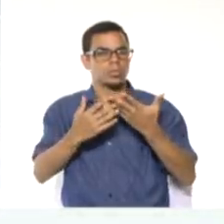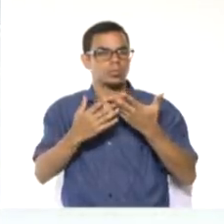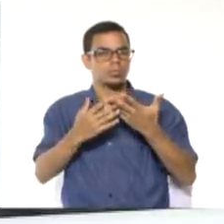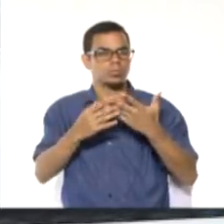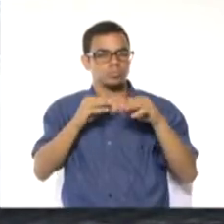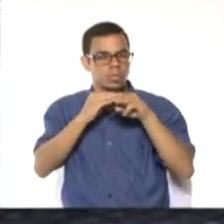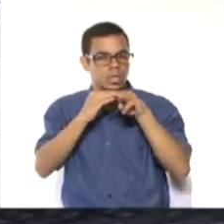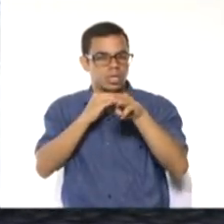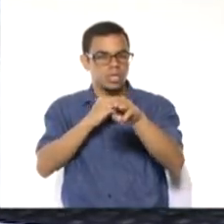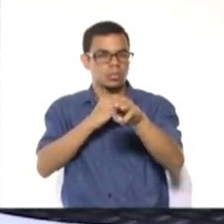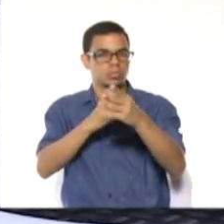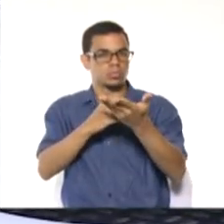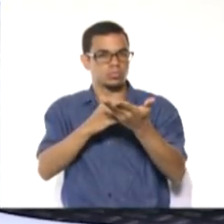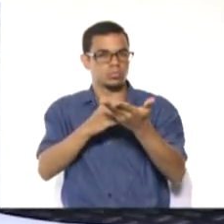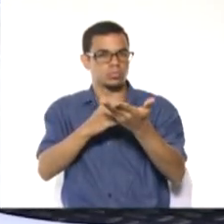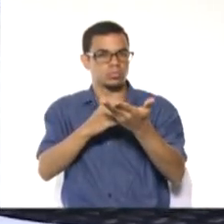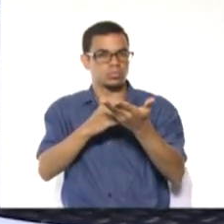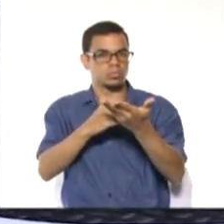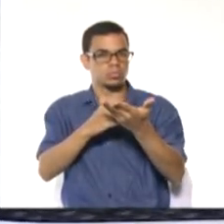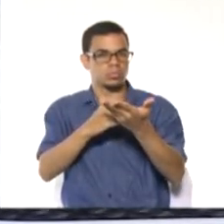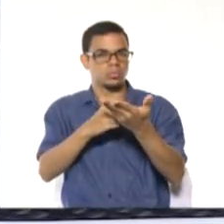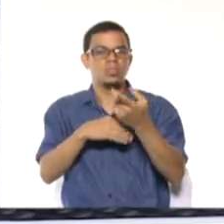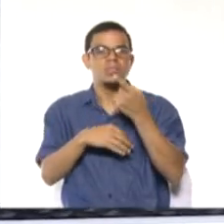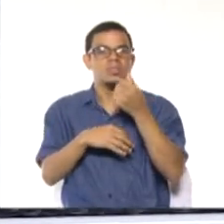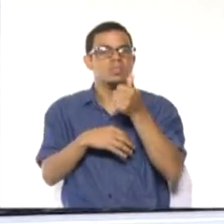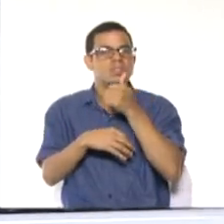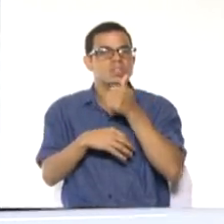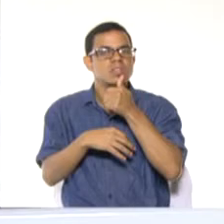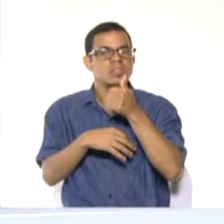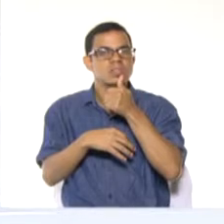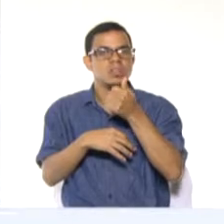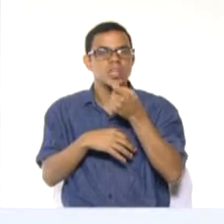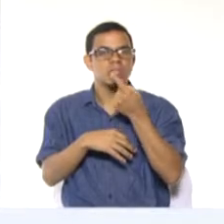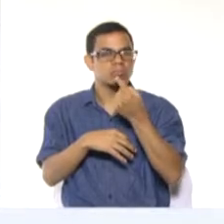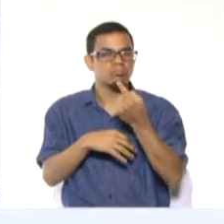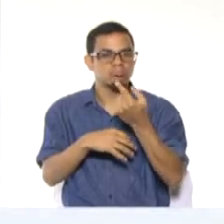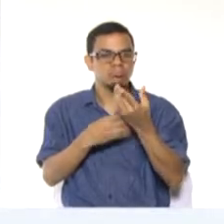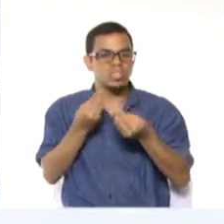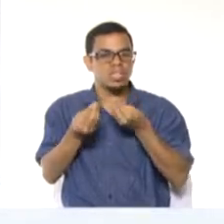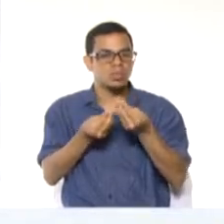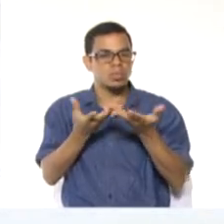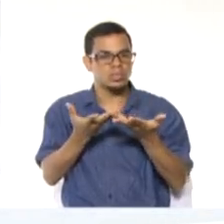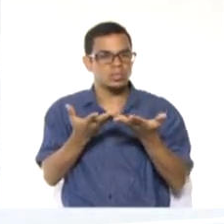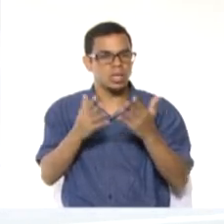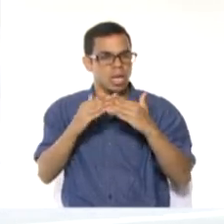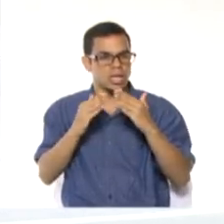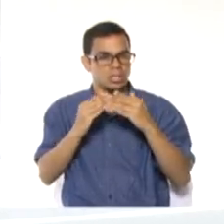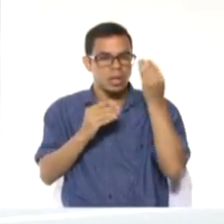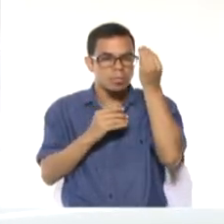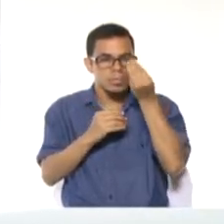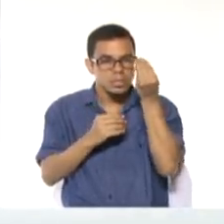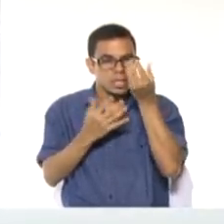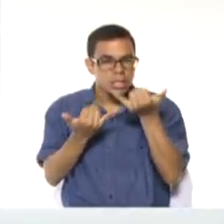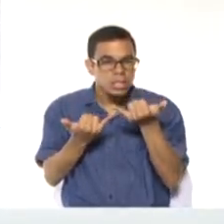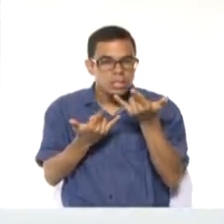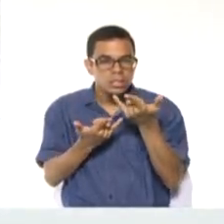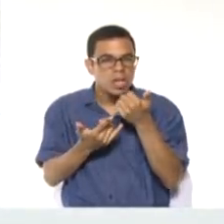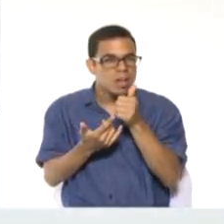acá es rectilíneo? ¿Quién lo está ejerciendo? En casa,